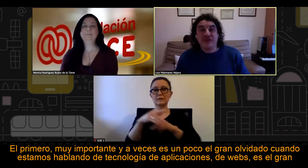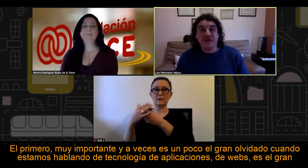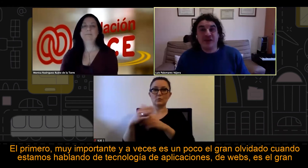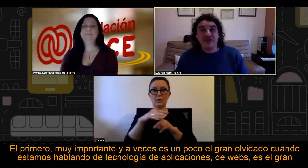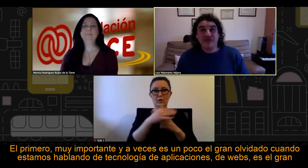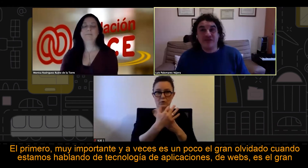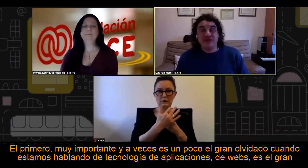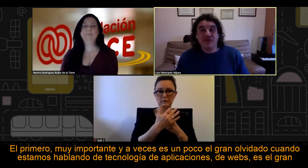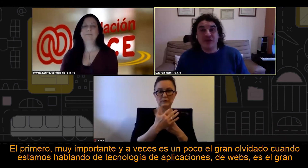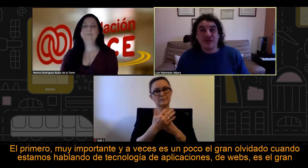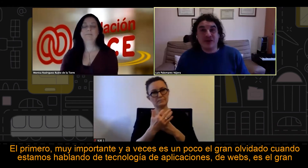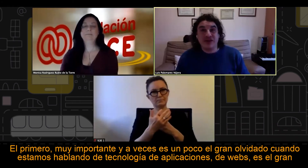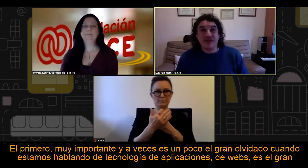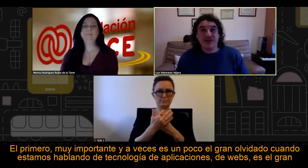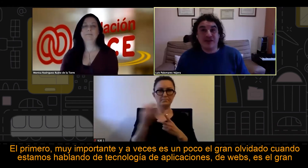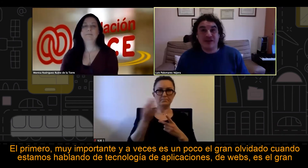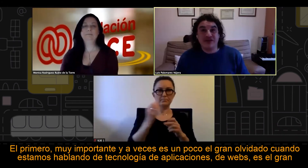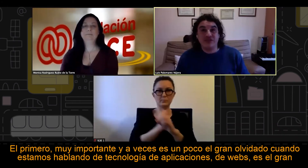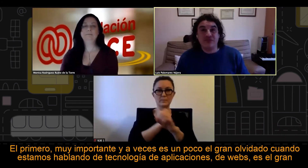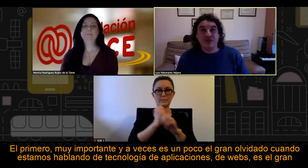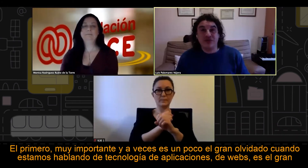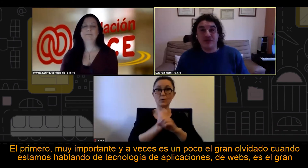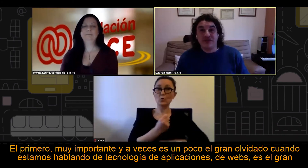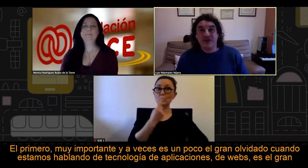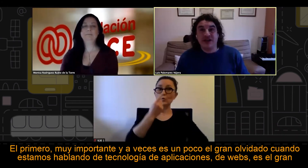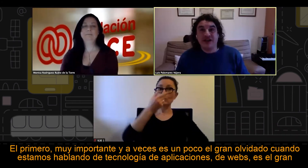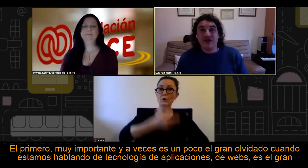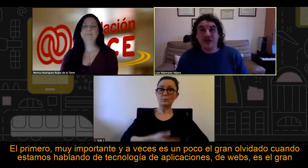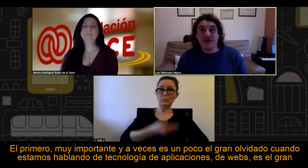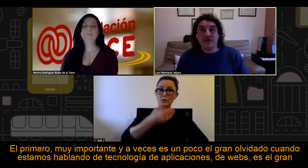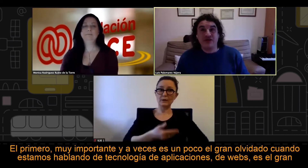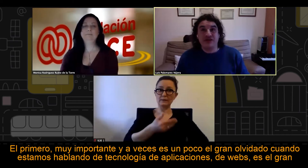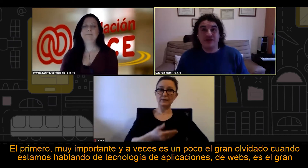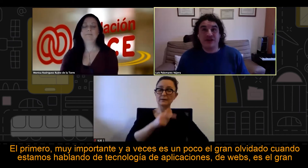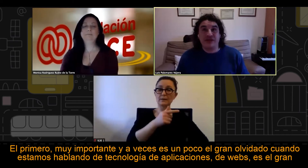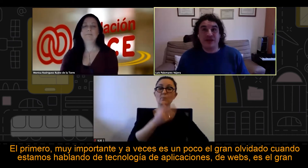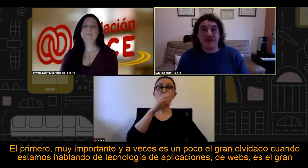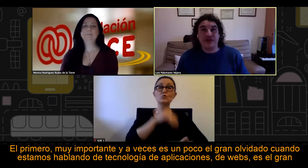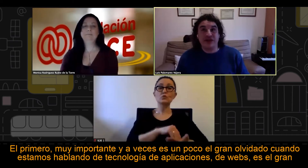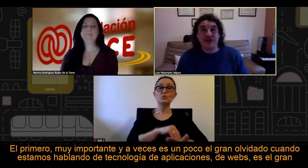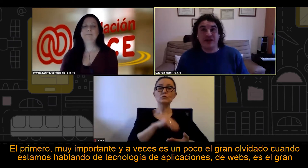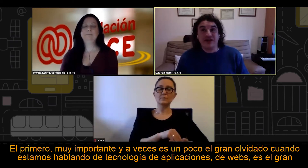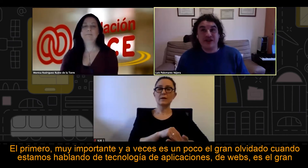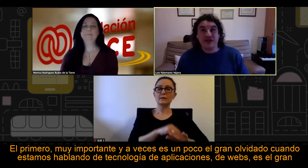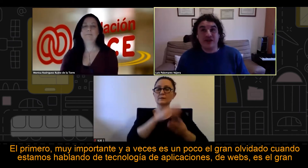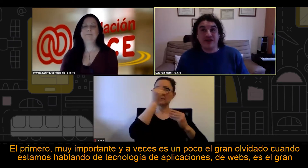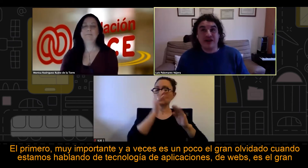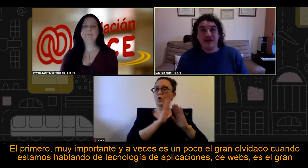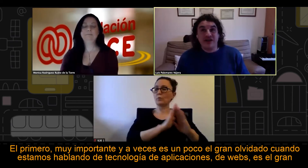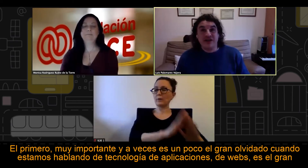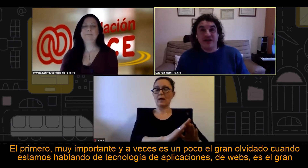El primero, muy importante, y a veces es un poco el gran olvidado cuando estamos hablando de